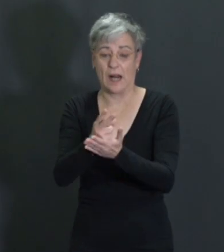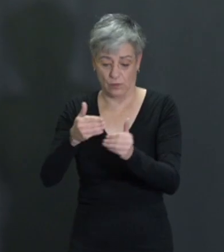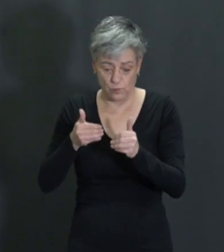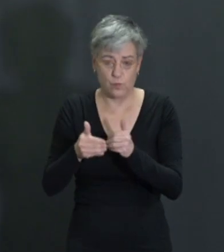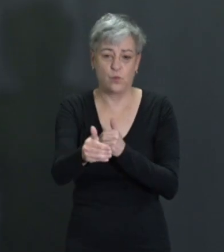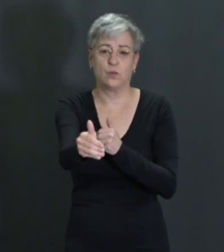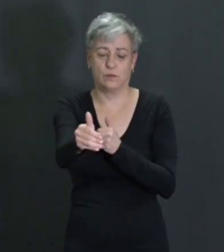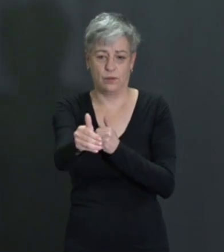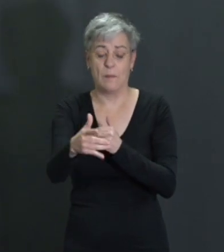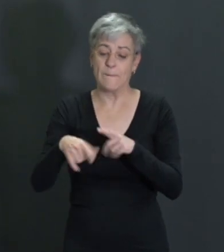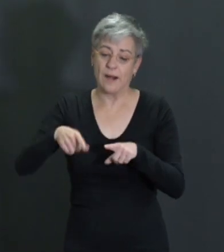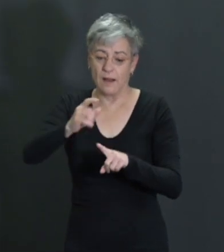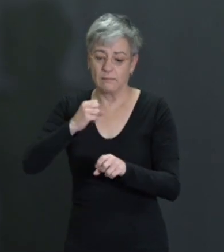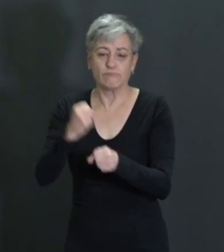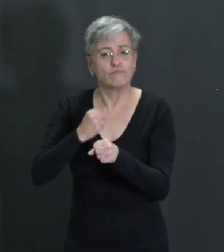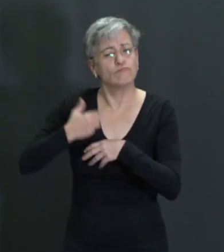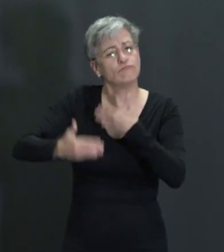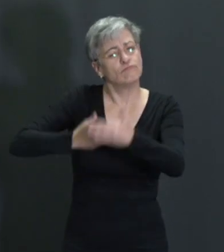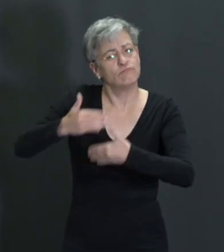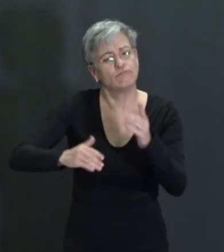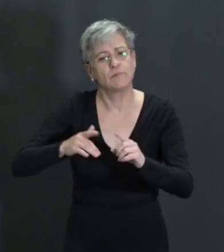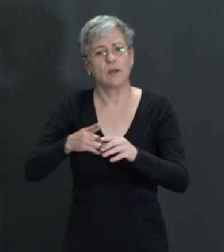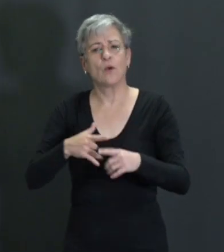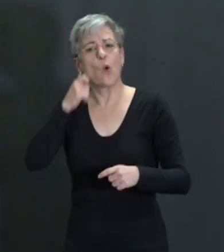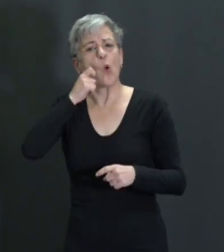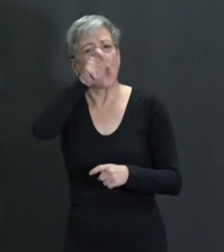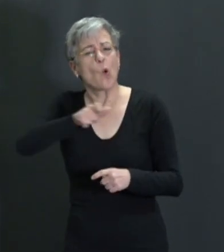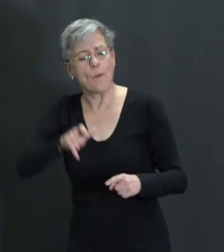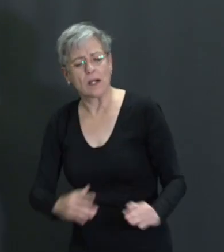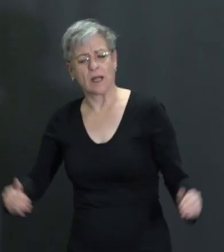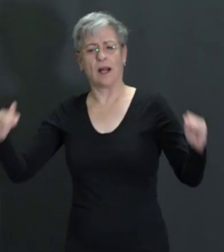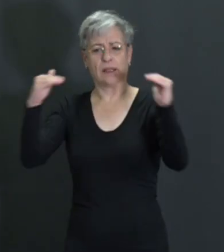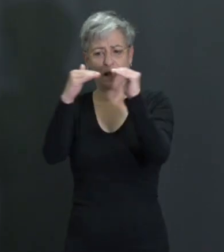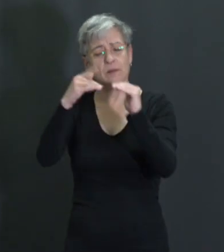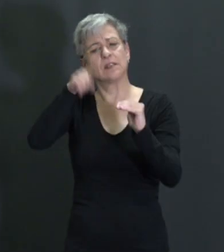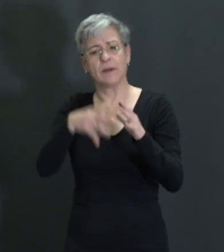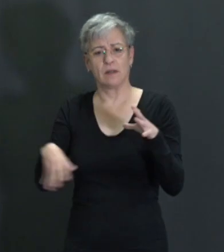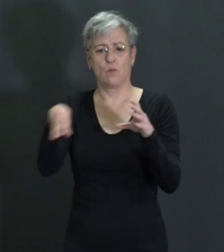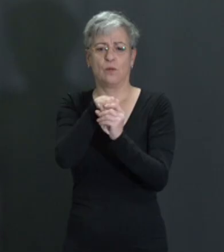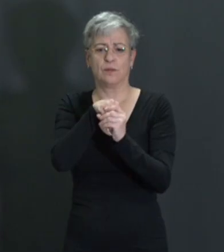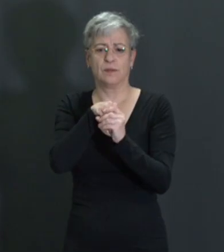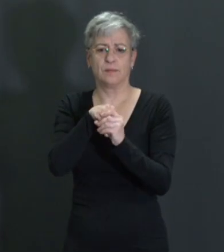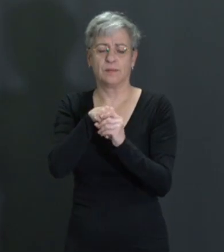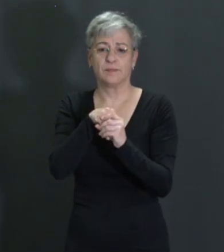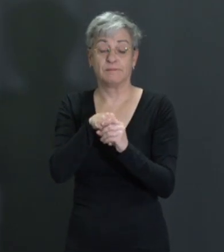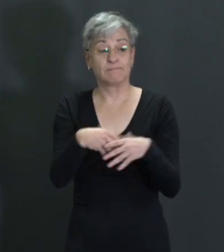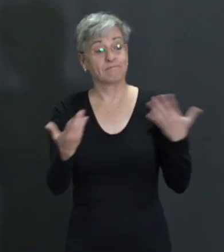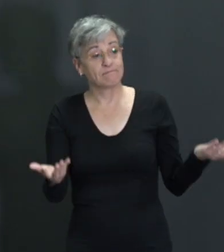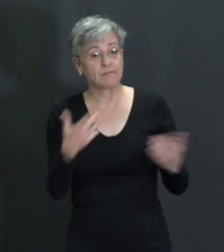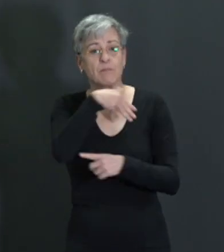y trabajando por una sociedad cada vez más humana, más equitativa y más inclusiva. Bueno, Maite,